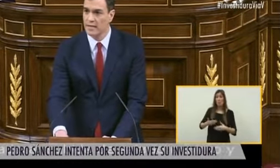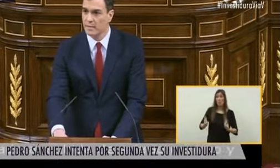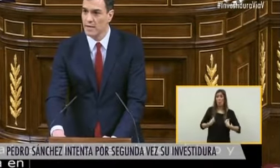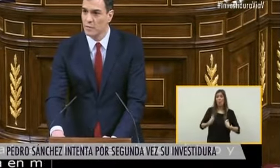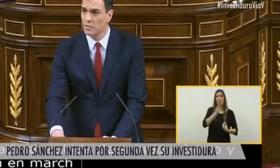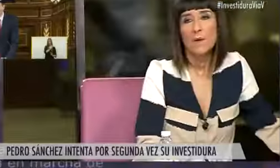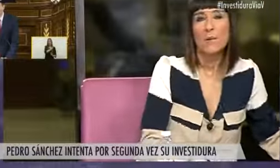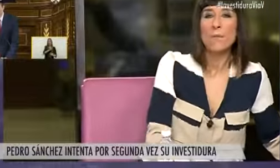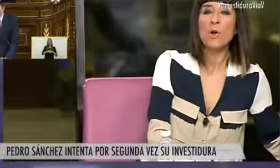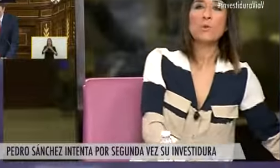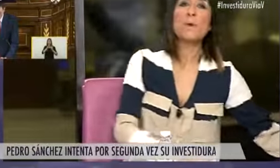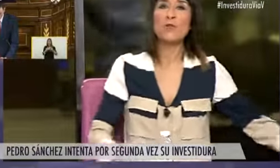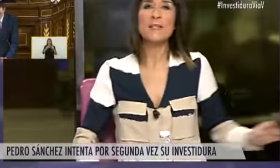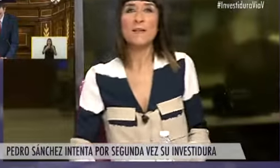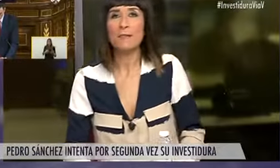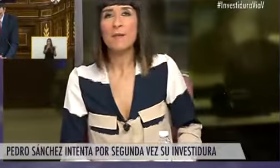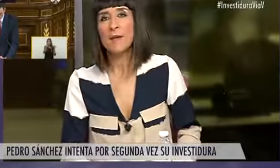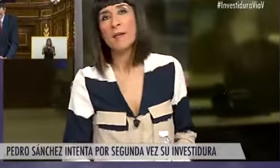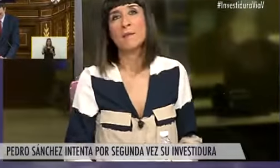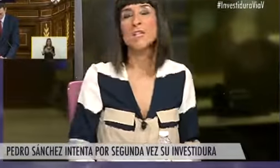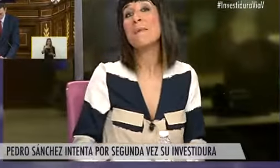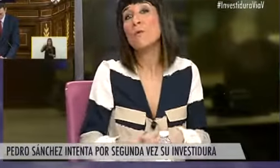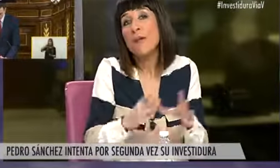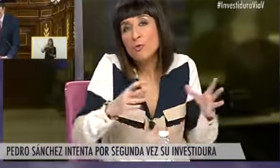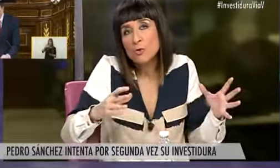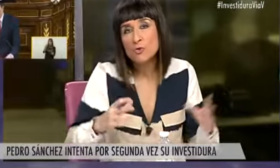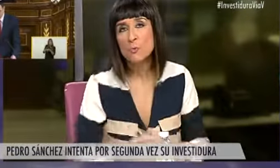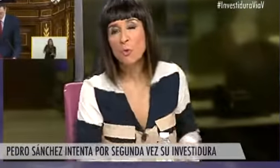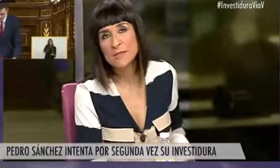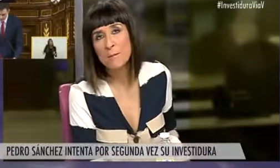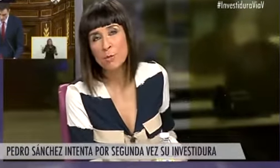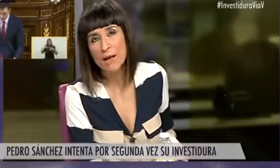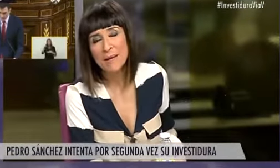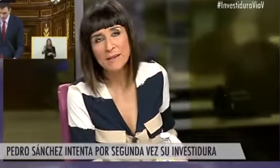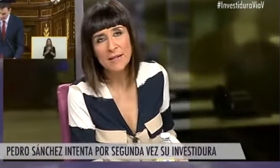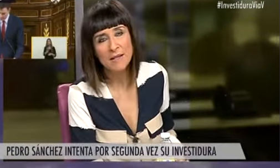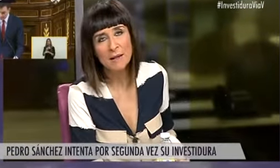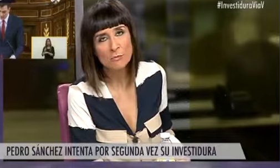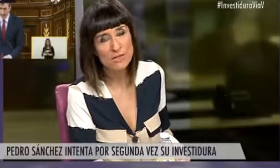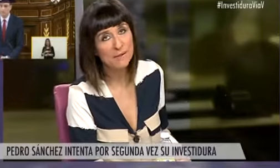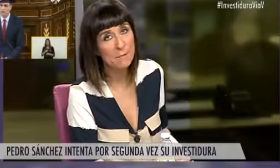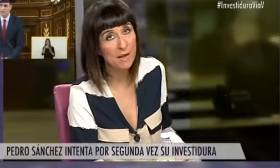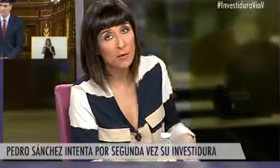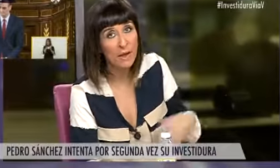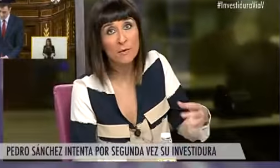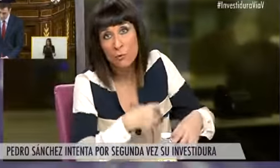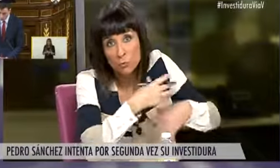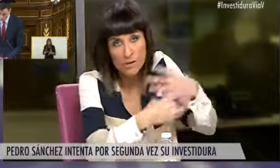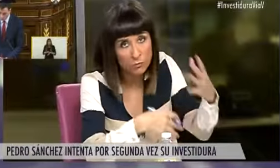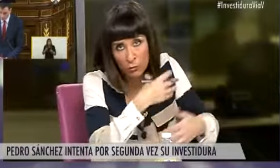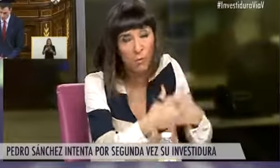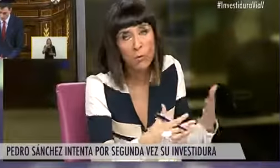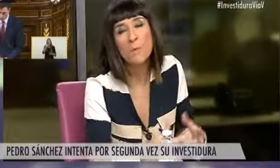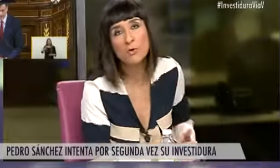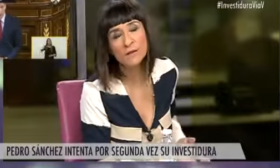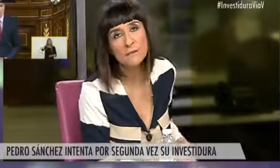familias, 700.000, que ahora mismo no tienen ningún tipo de... Pedro Sánchez, desmenuzando su propuesta programática, enseguida vamos a saber también que hoy ha habido